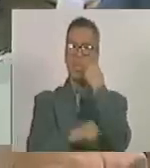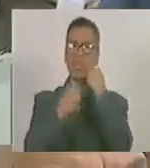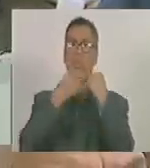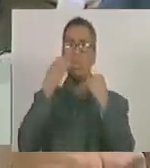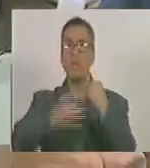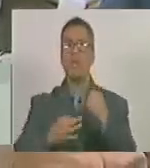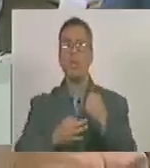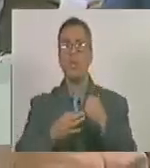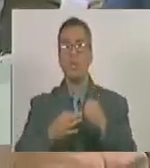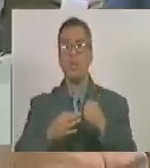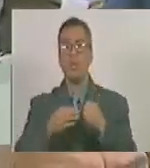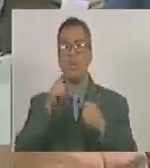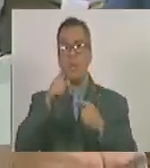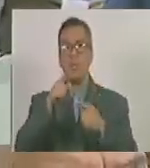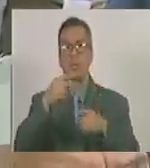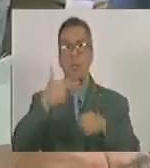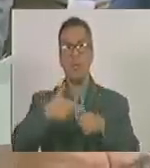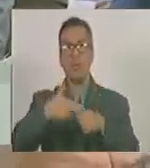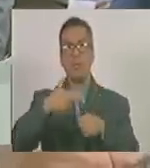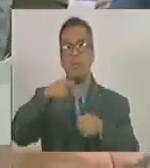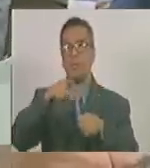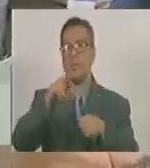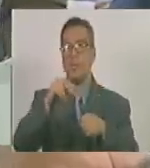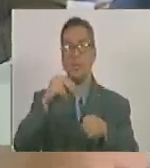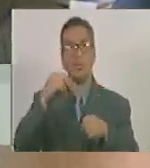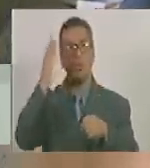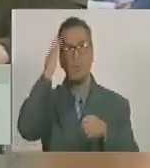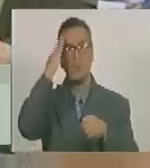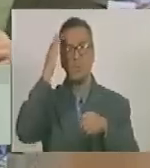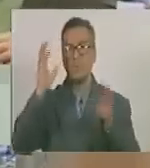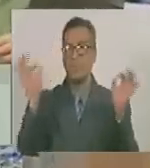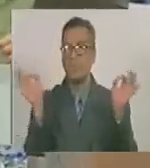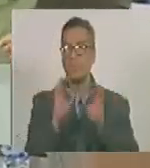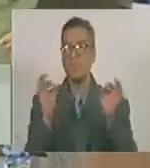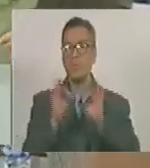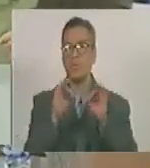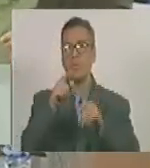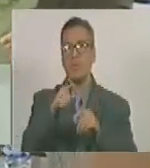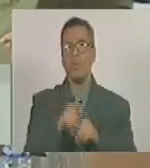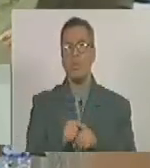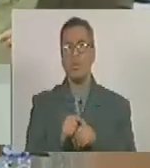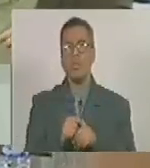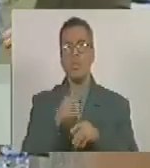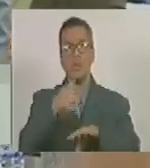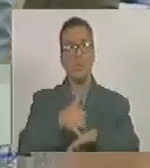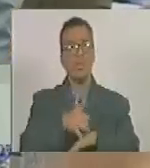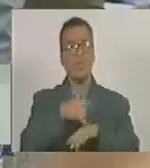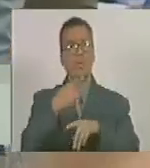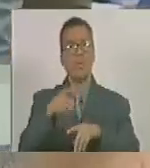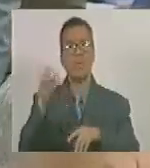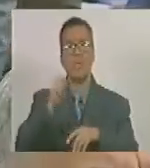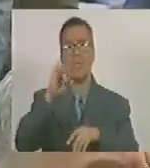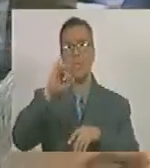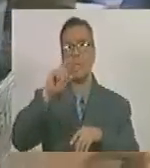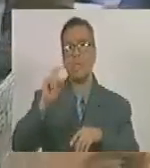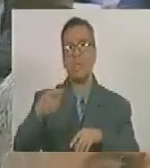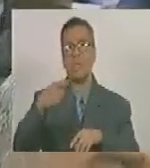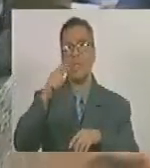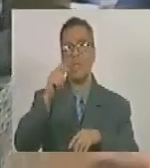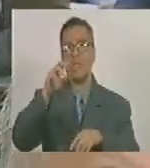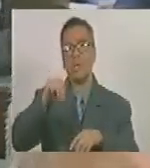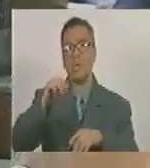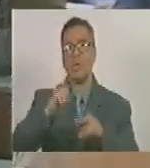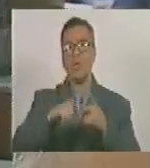de la desaparición de la gasolina. Que no sepamos nada de quienes quebraron Citgo y saquearon